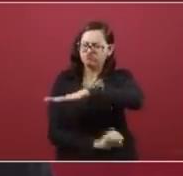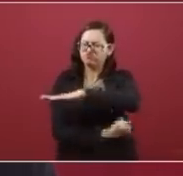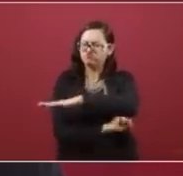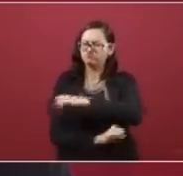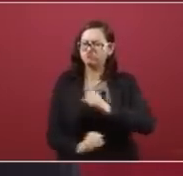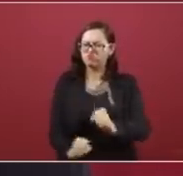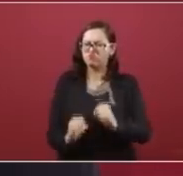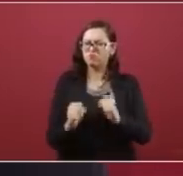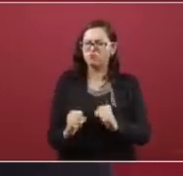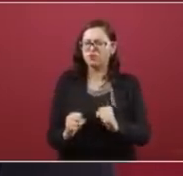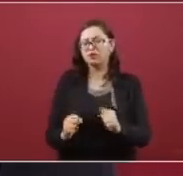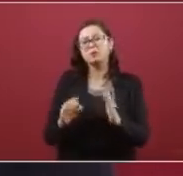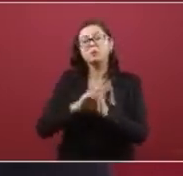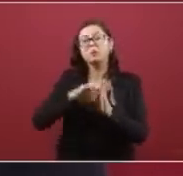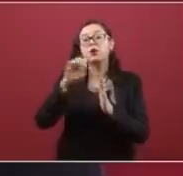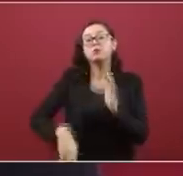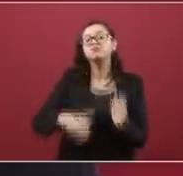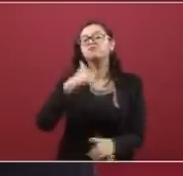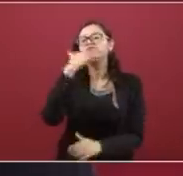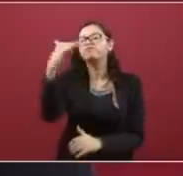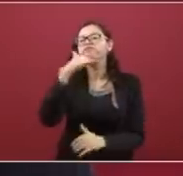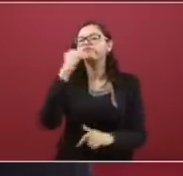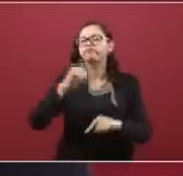vamos a desterrar la corrupción.